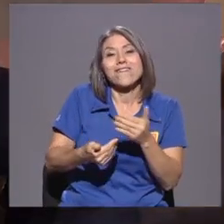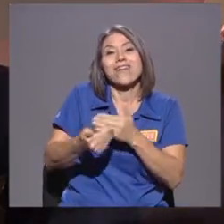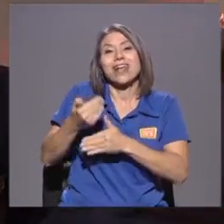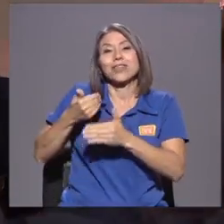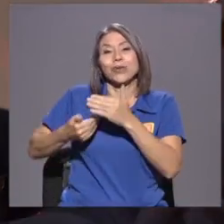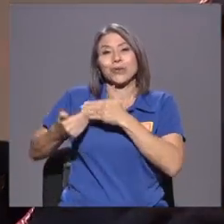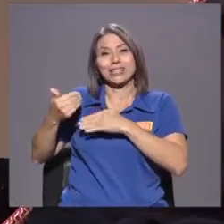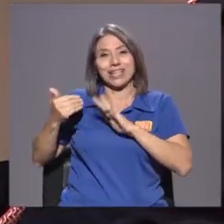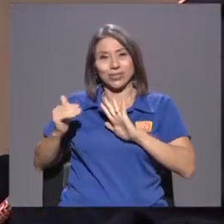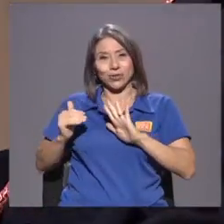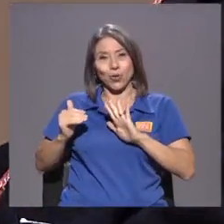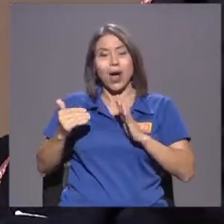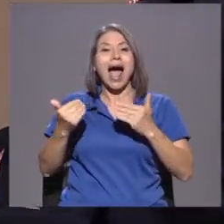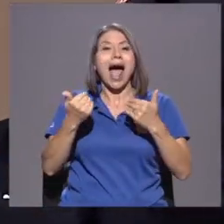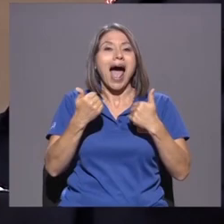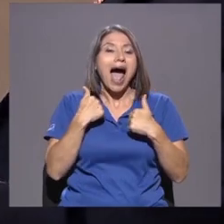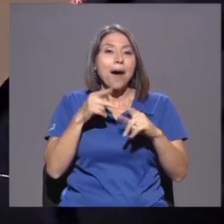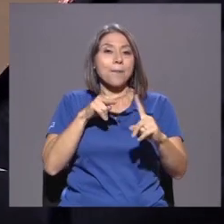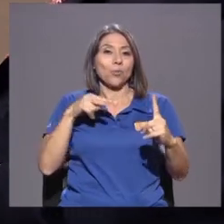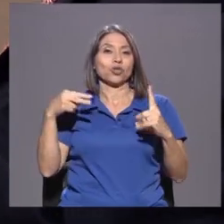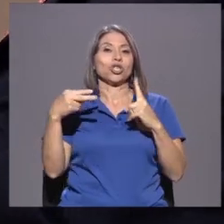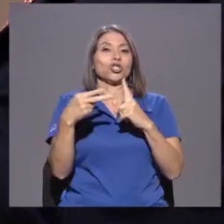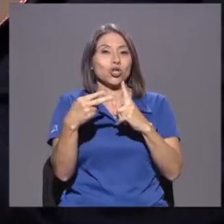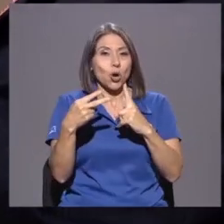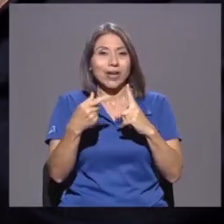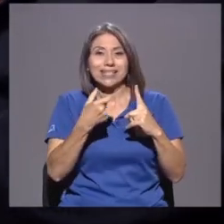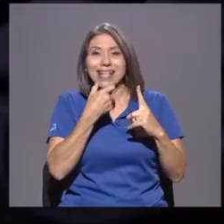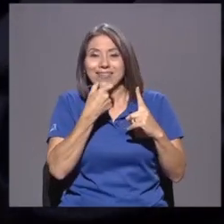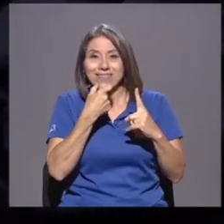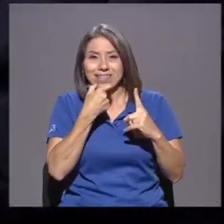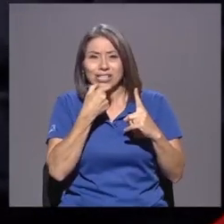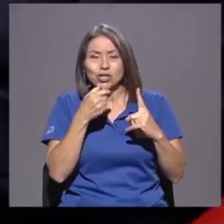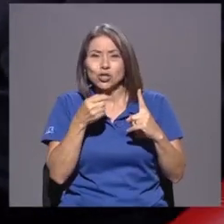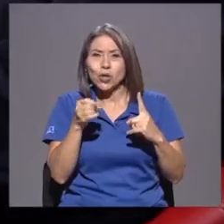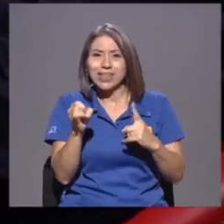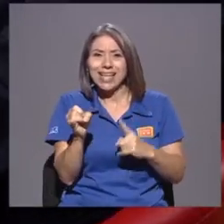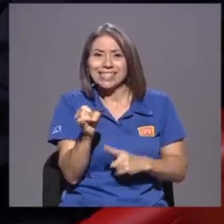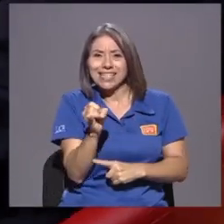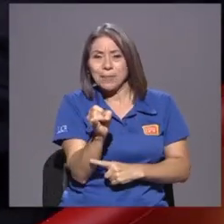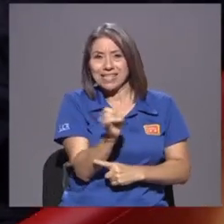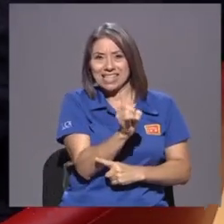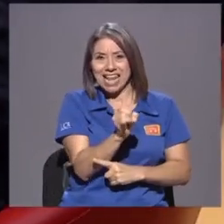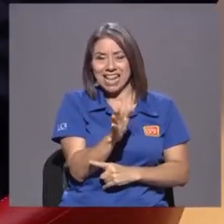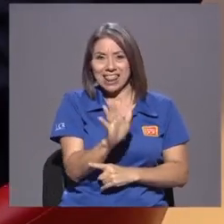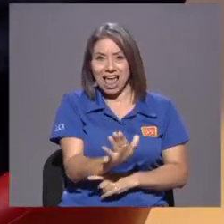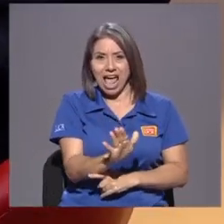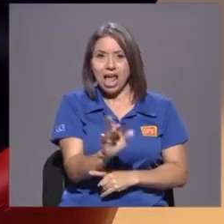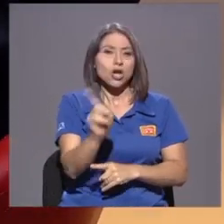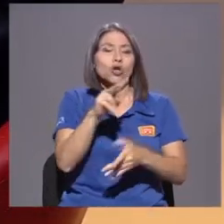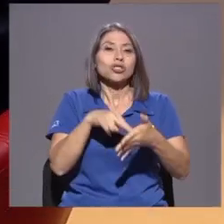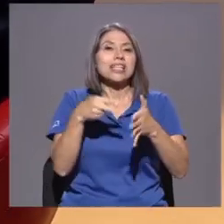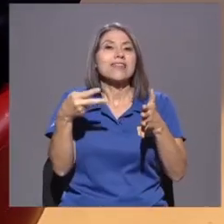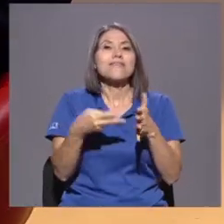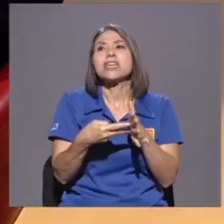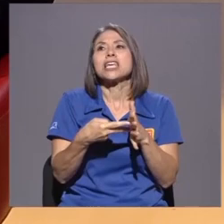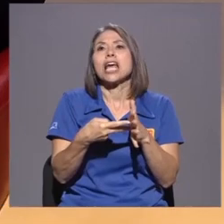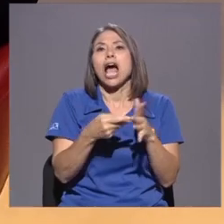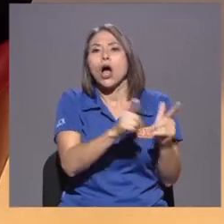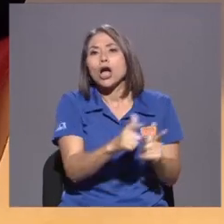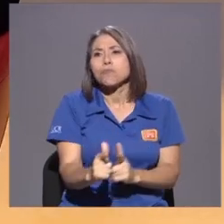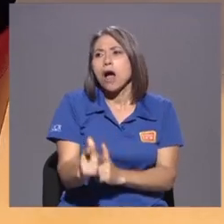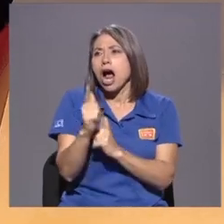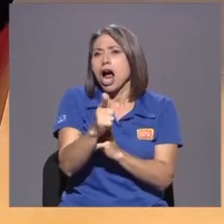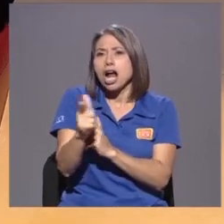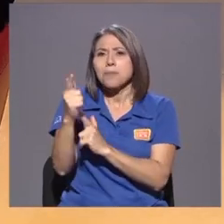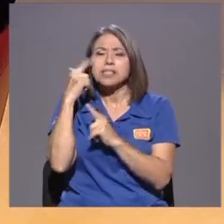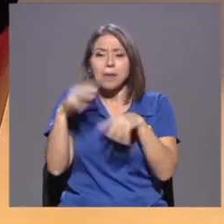contexto electoral británico son de extrema izquierda no son posiciones de tomar el poder por las armas ni nada por el